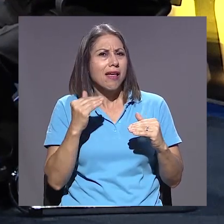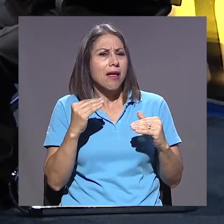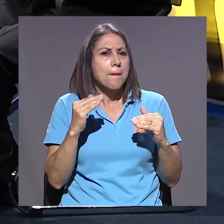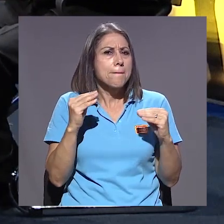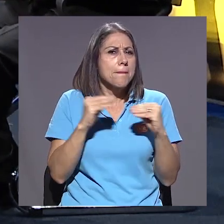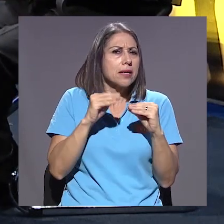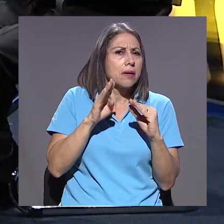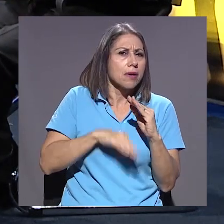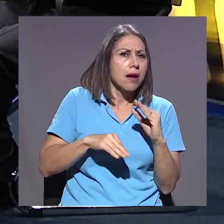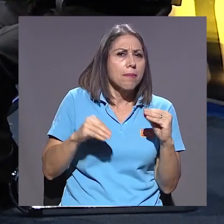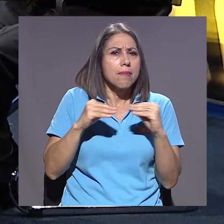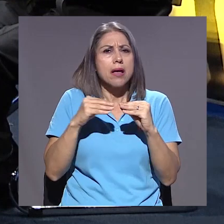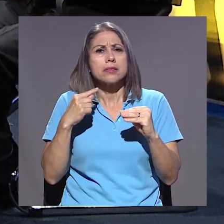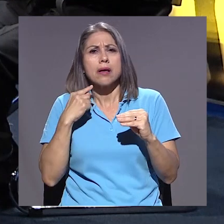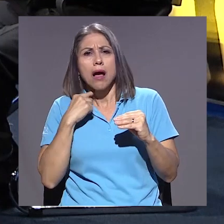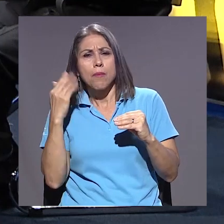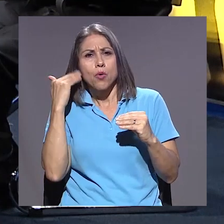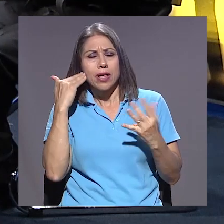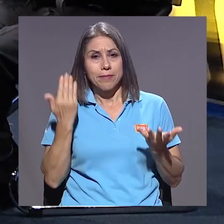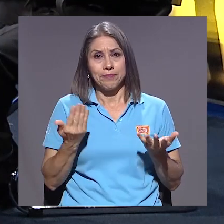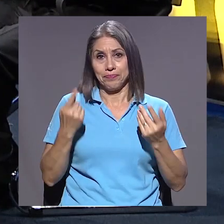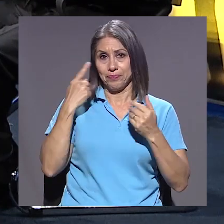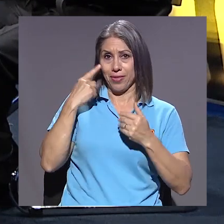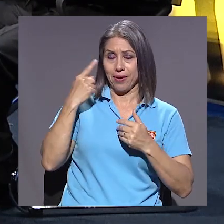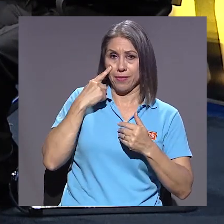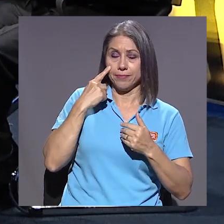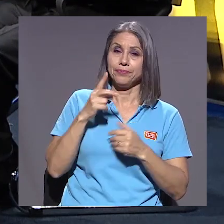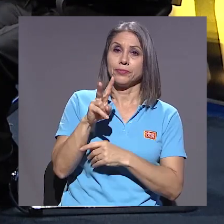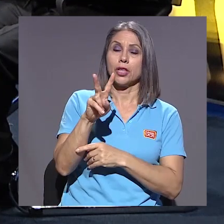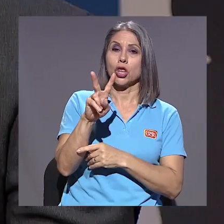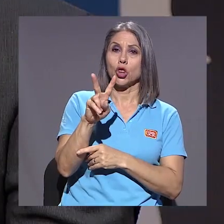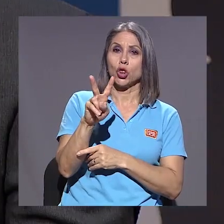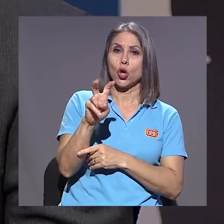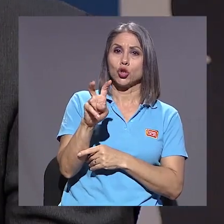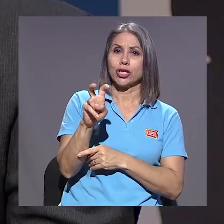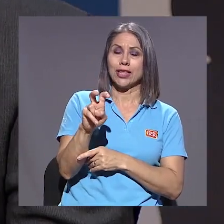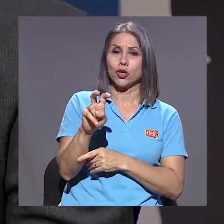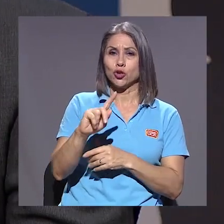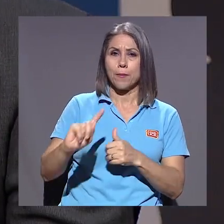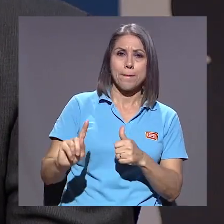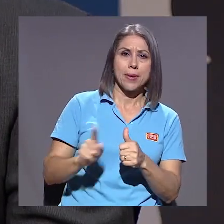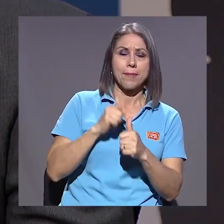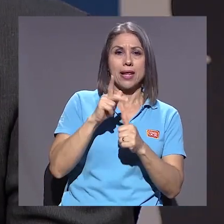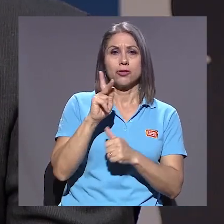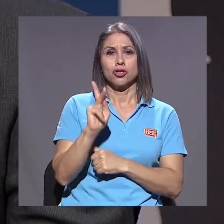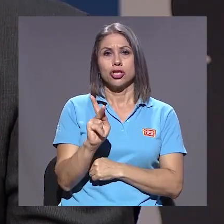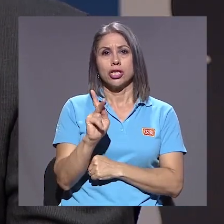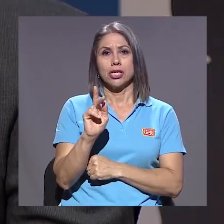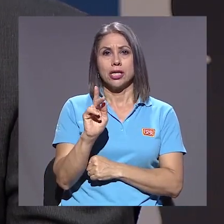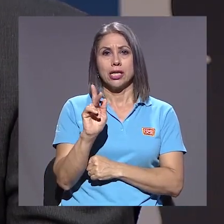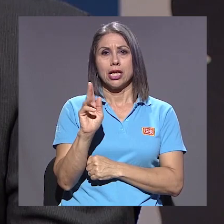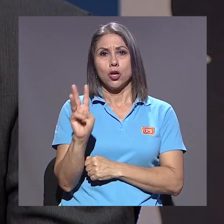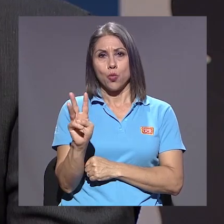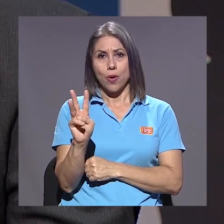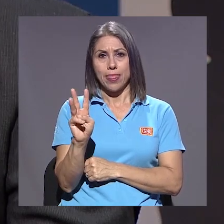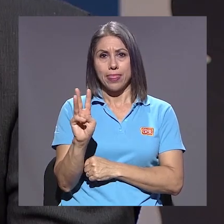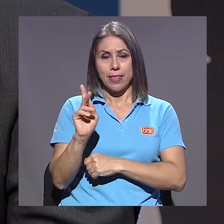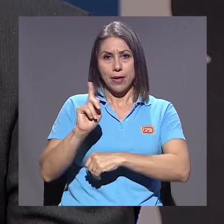la estructura está definida, los 200 primeros kilowatt hora se